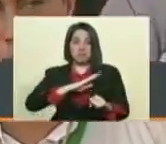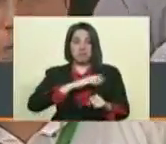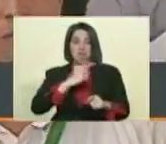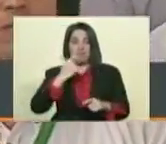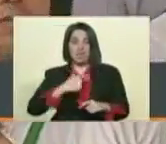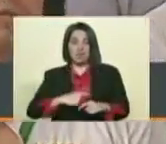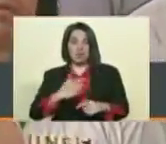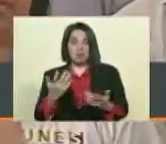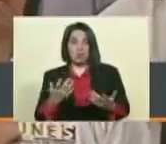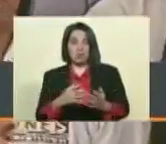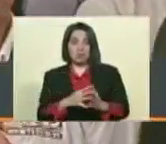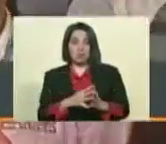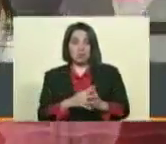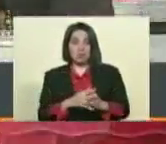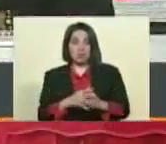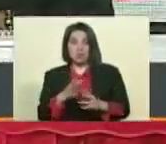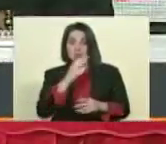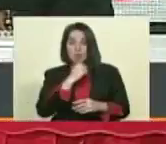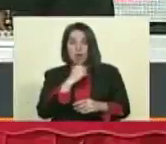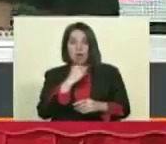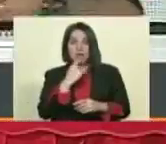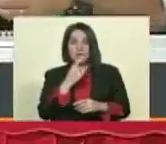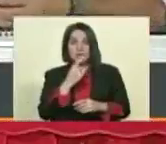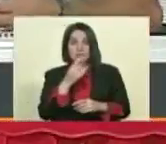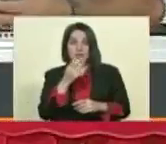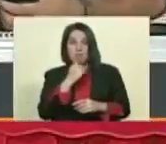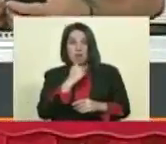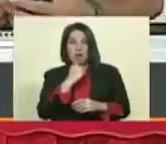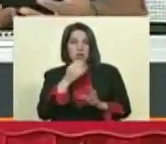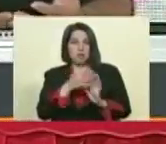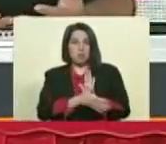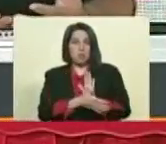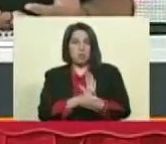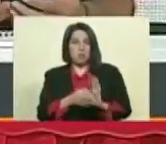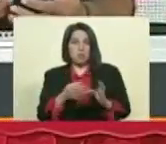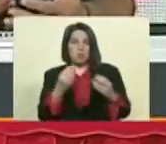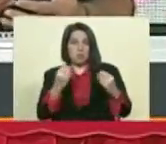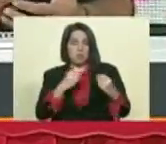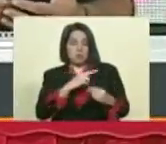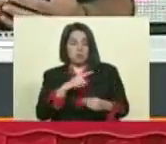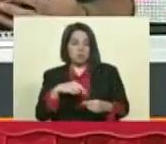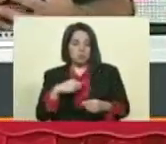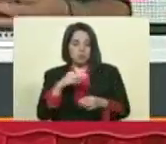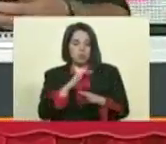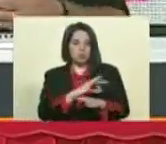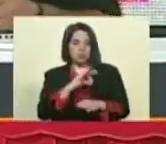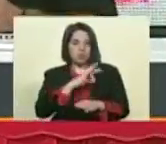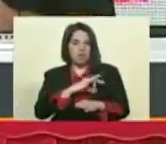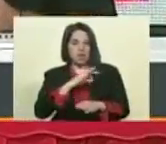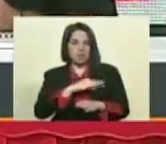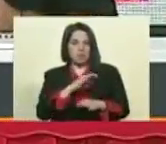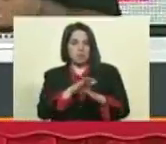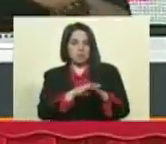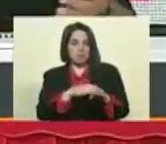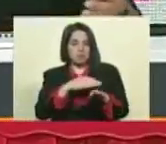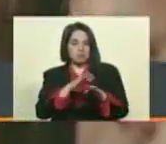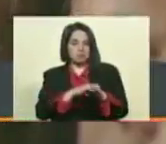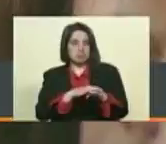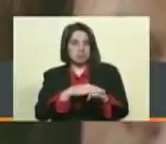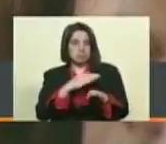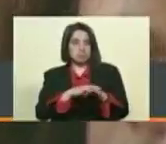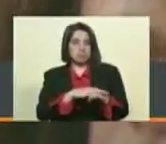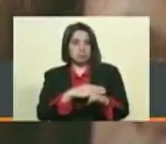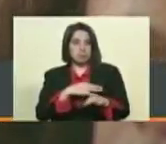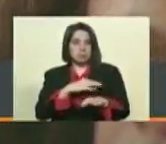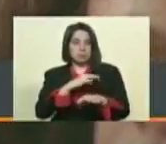son manifestaciones del socialismo. El socialismo, al contrario, es como un bálsamo para atender estos males. Tanto es